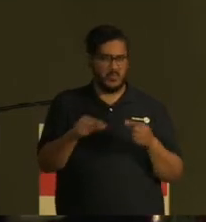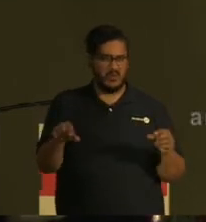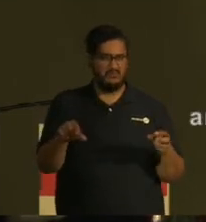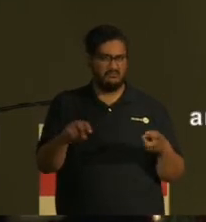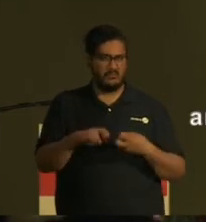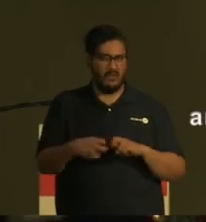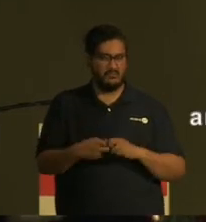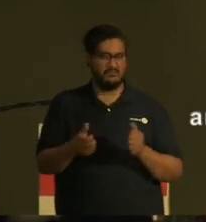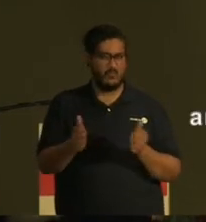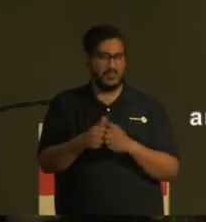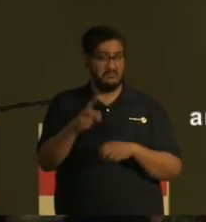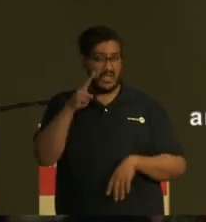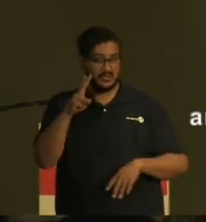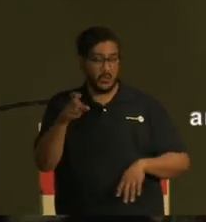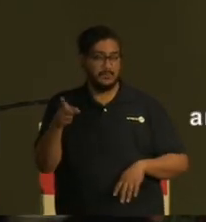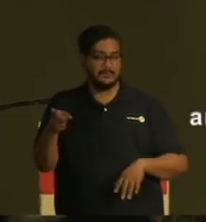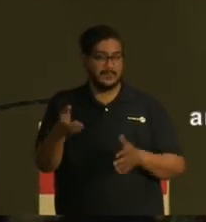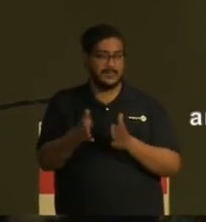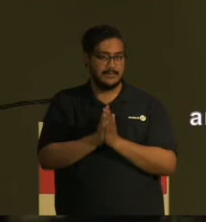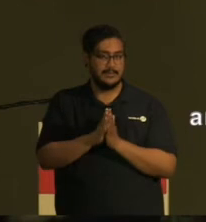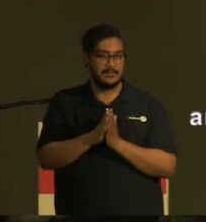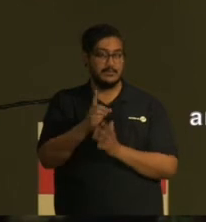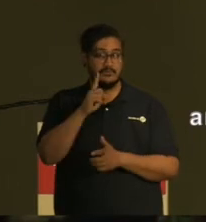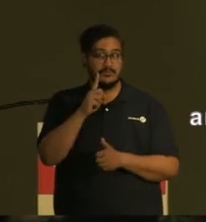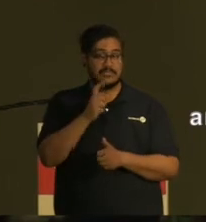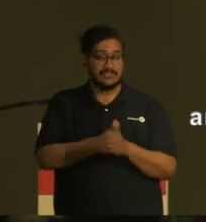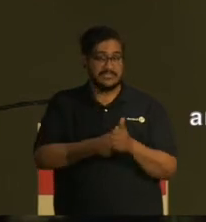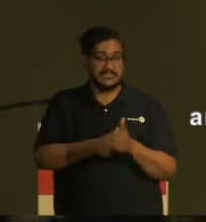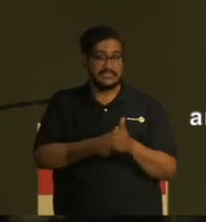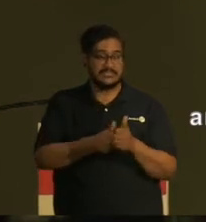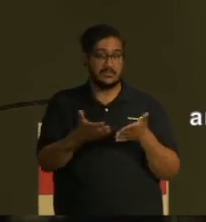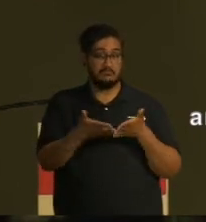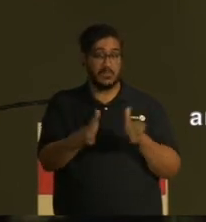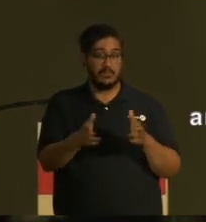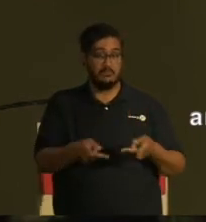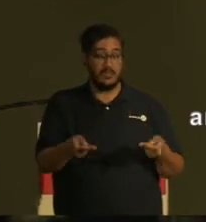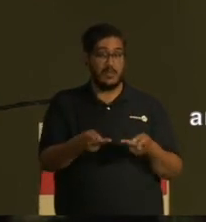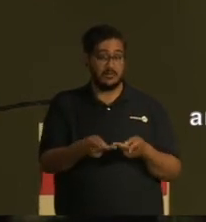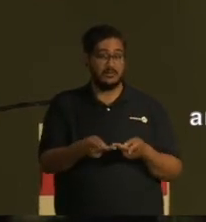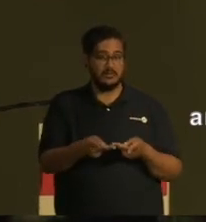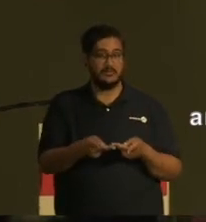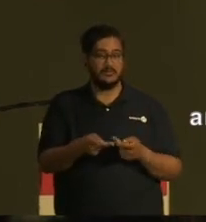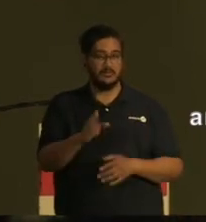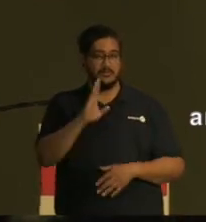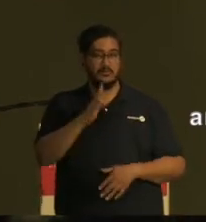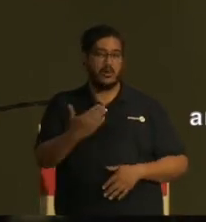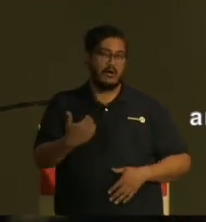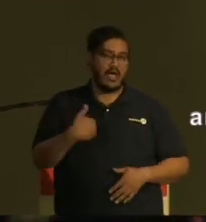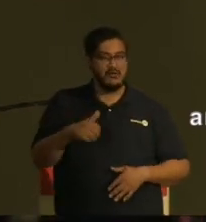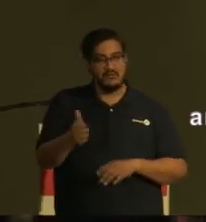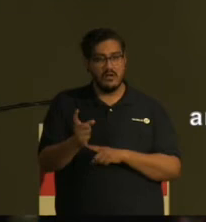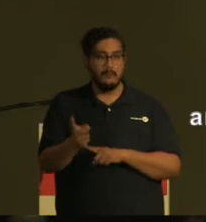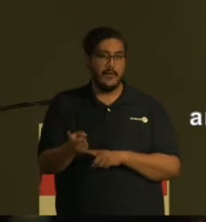México, y pidió que en cada acto público, cultural, hubiera 10